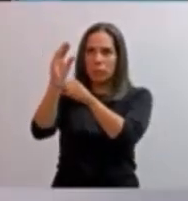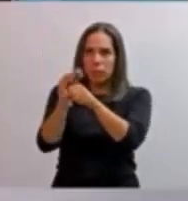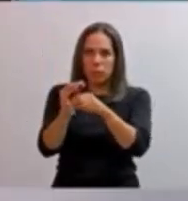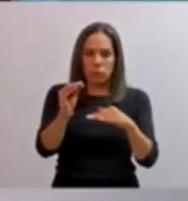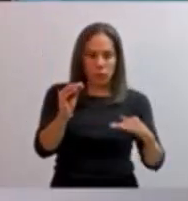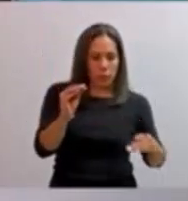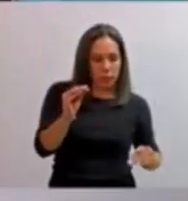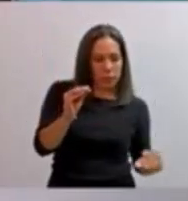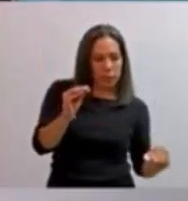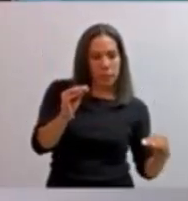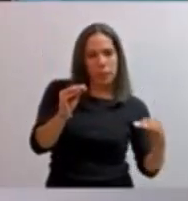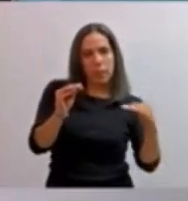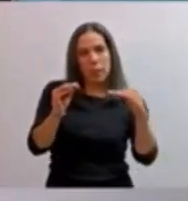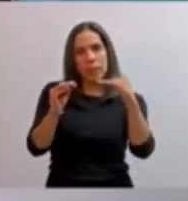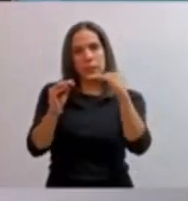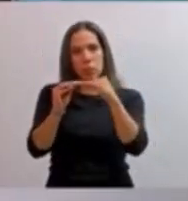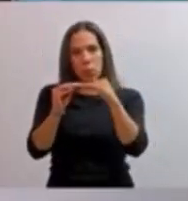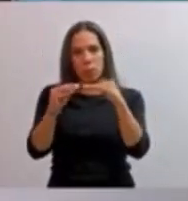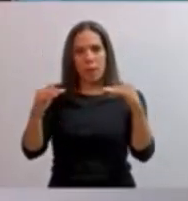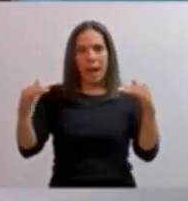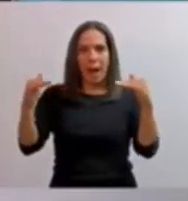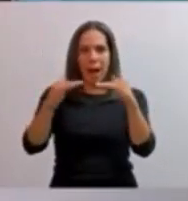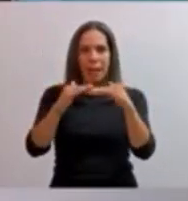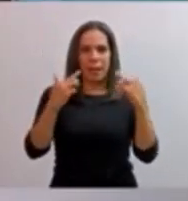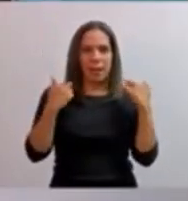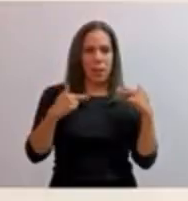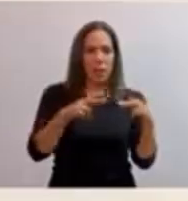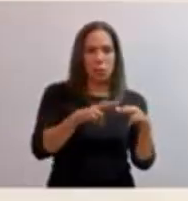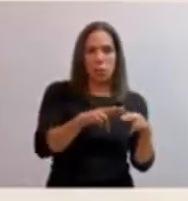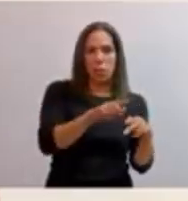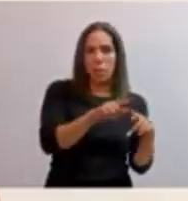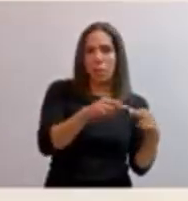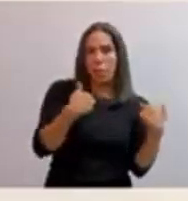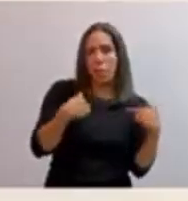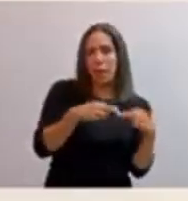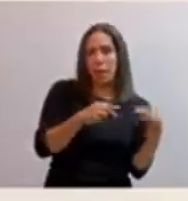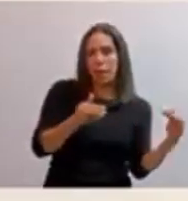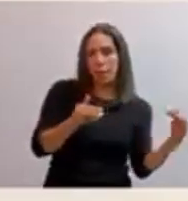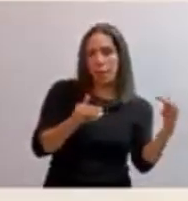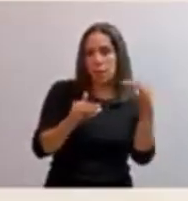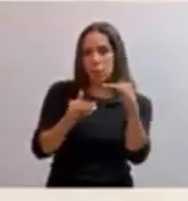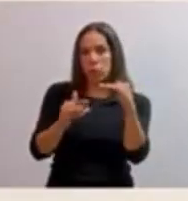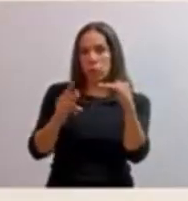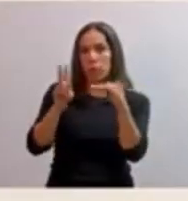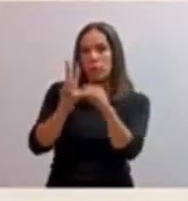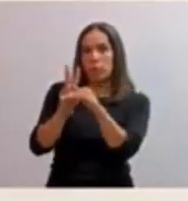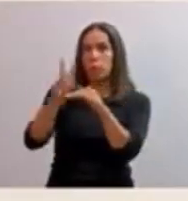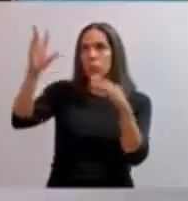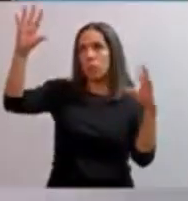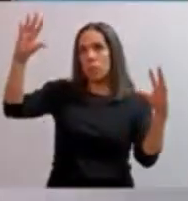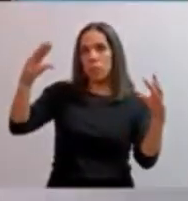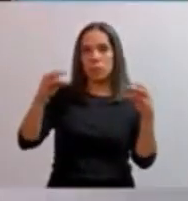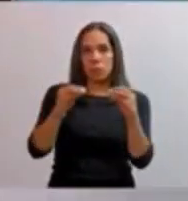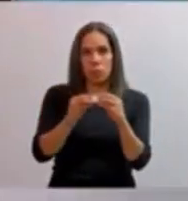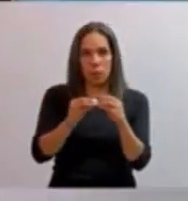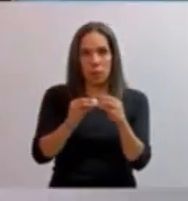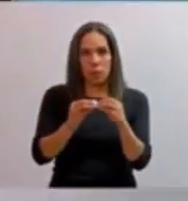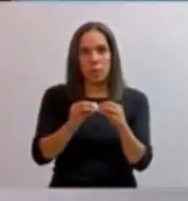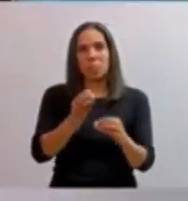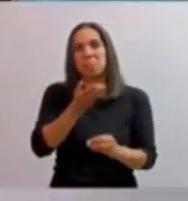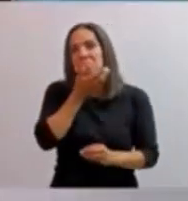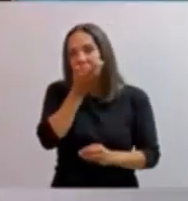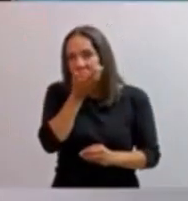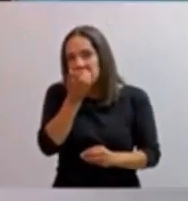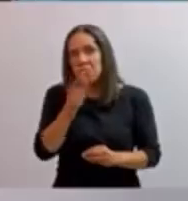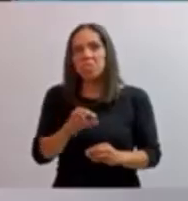de reconocer necesidades y juntos hacer las cosas de una mejor manera. Entonces me parece que esa es